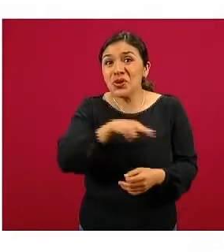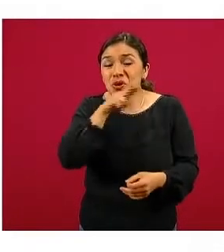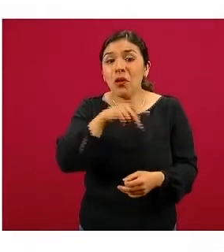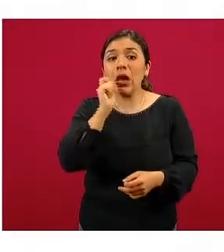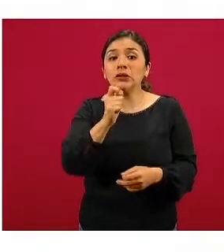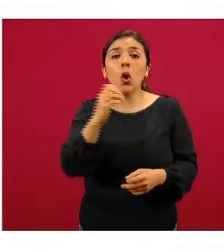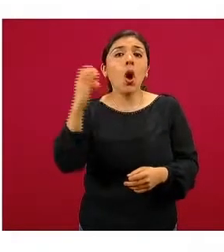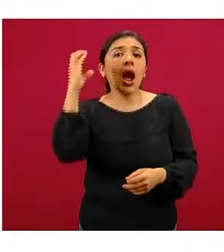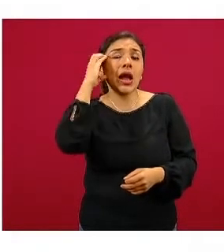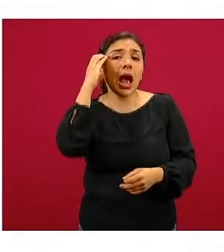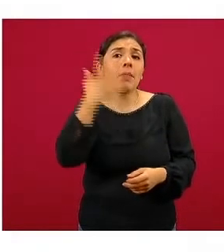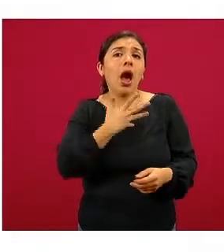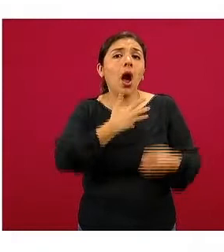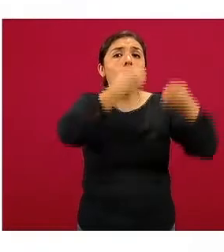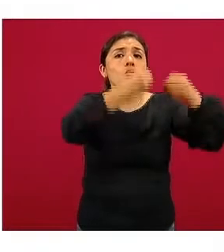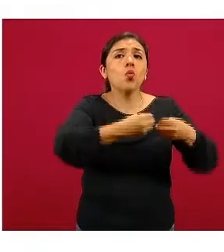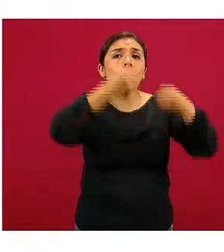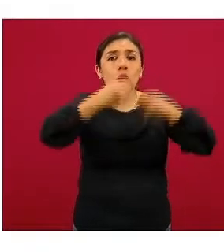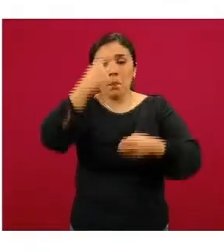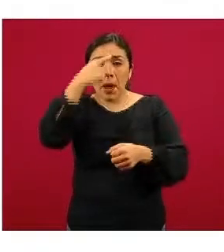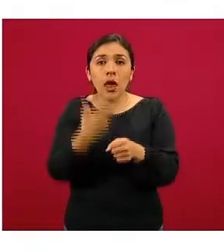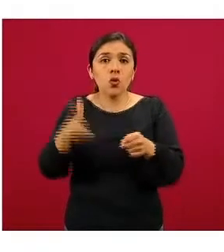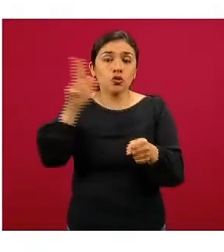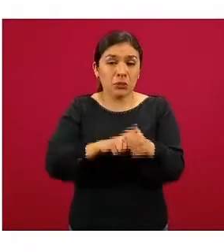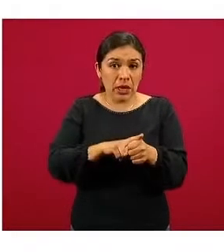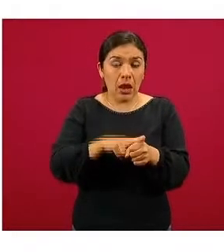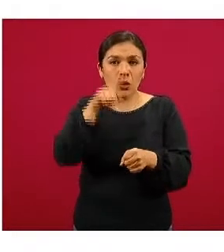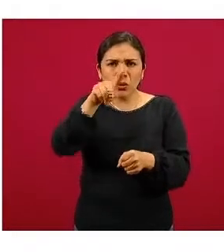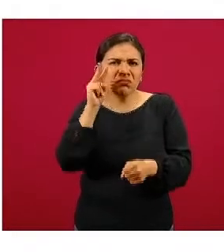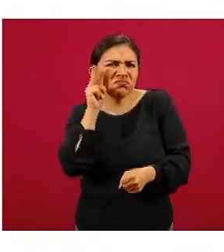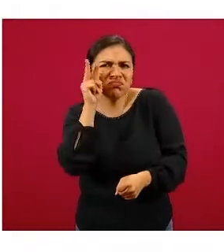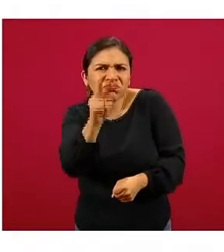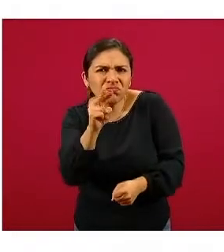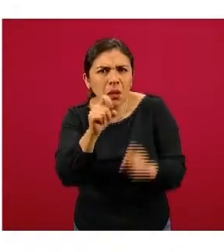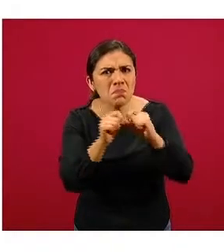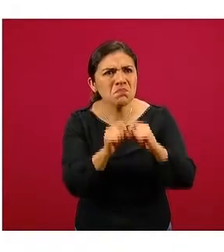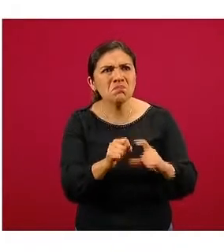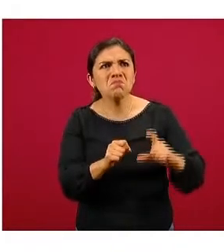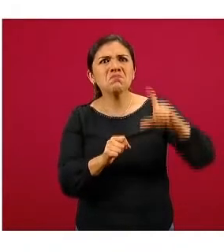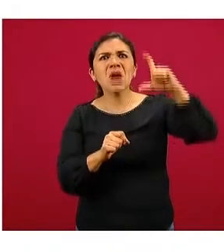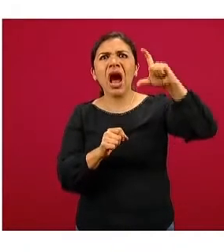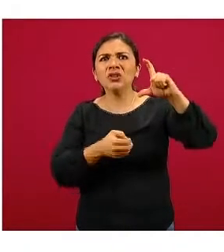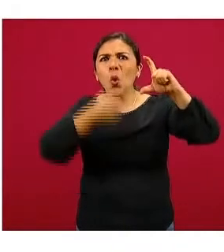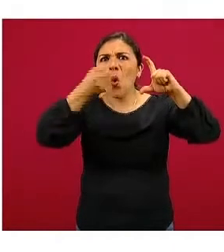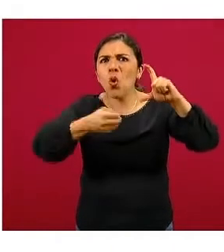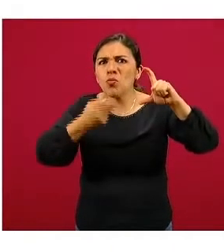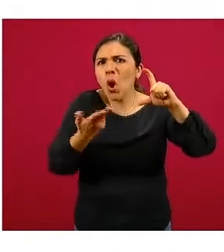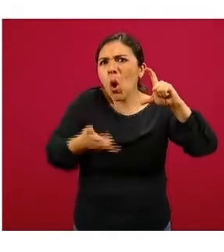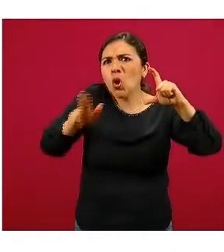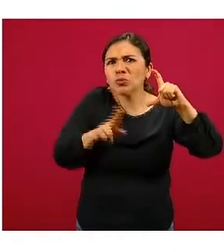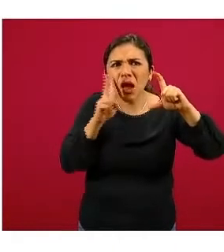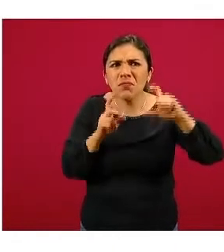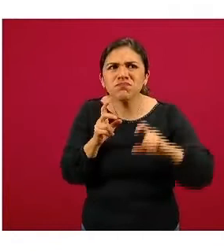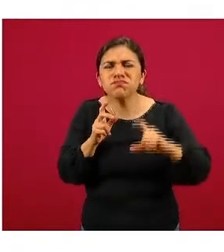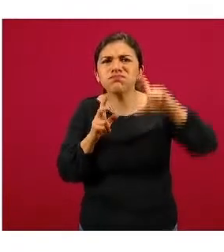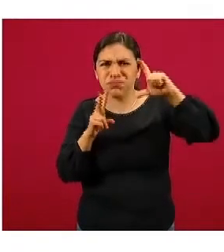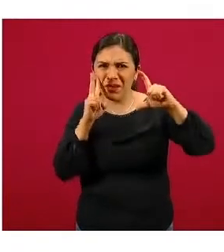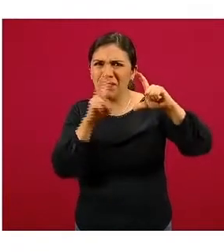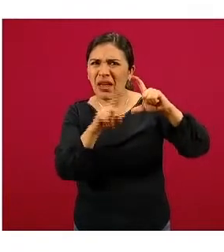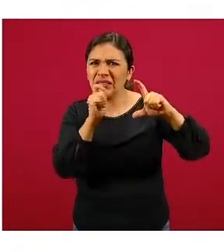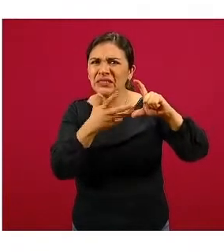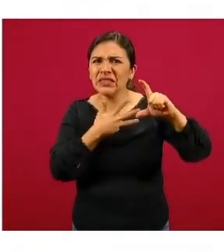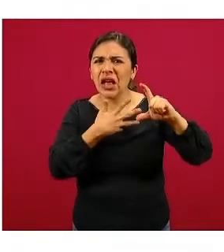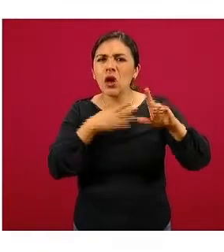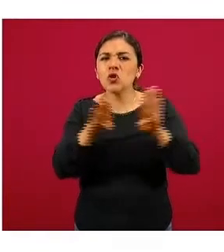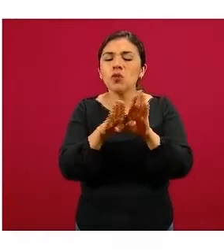camas en las diferentes entidades federativas. Entonces, cuando empezamos a ver un incremento en la ocupación, y si bien es cierto aquí tenemos